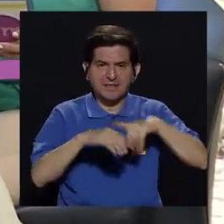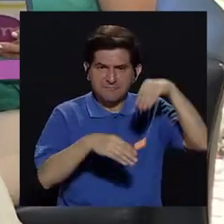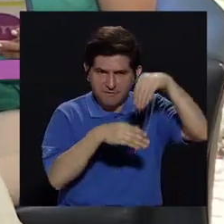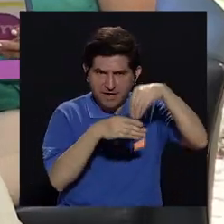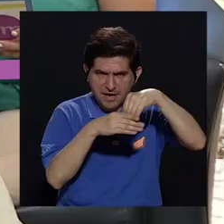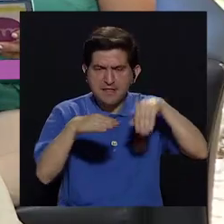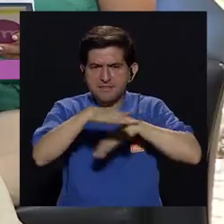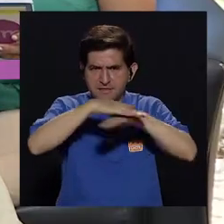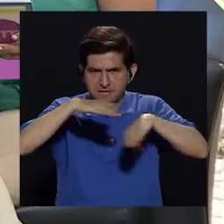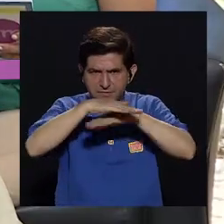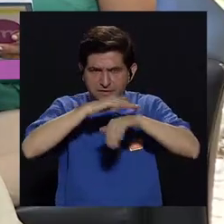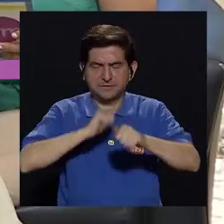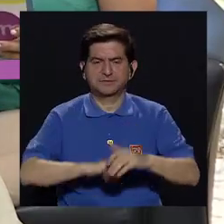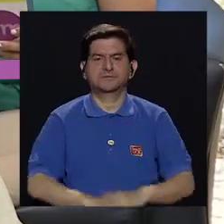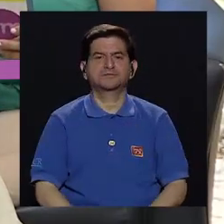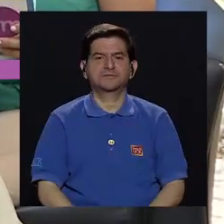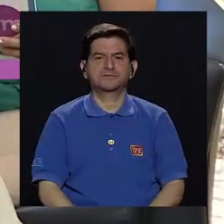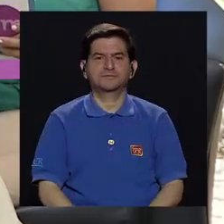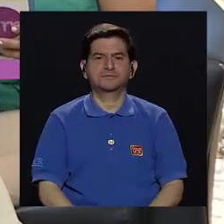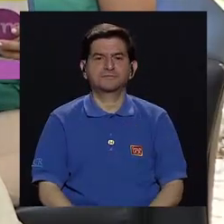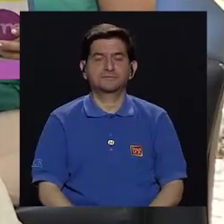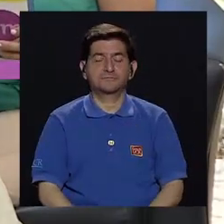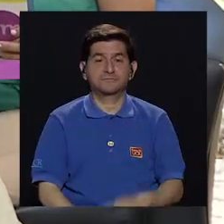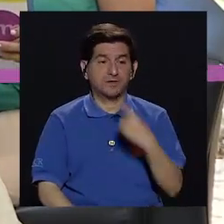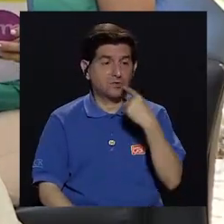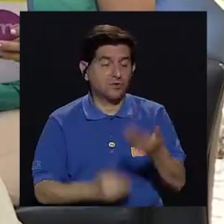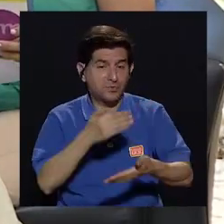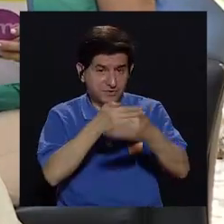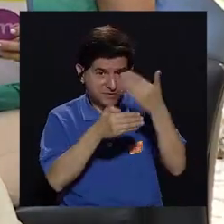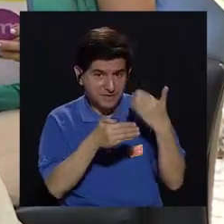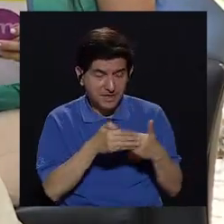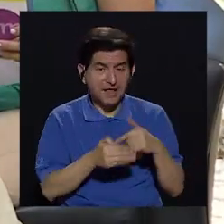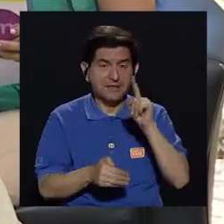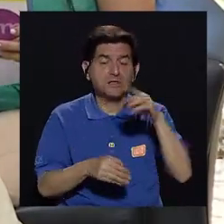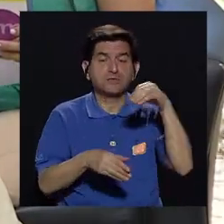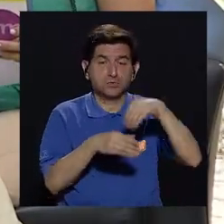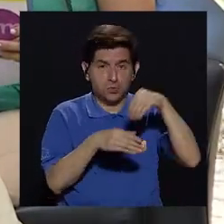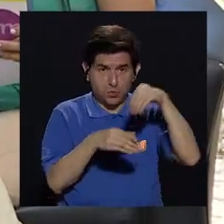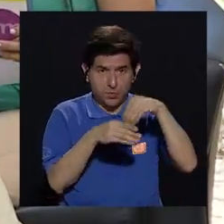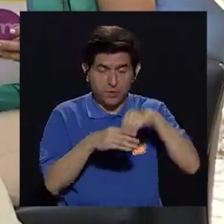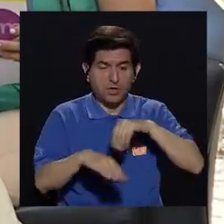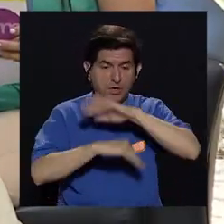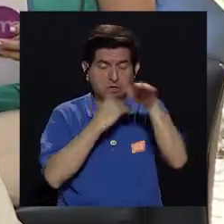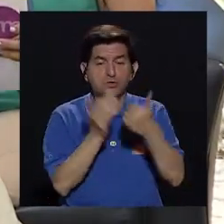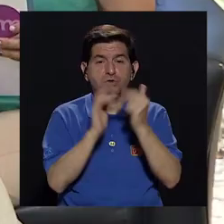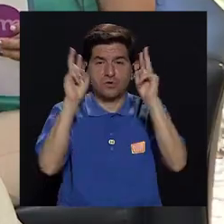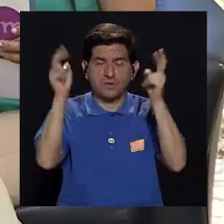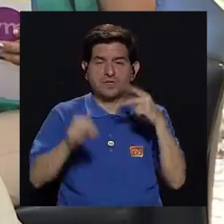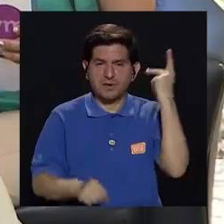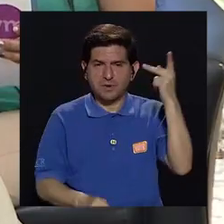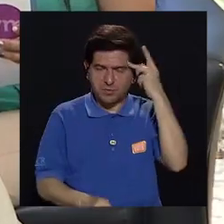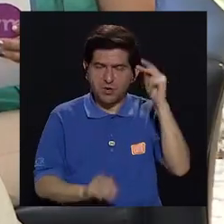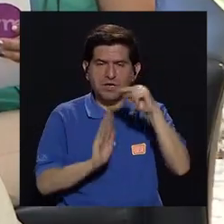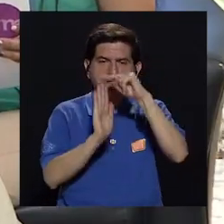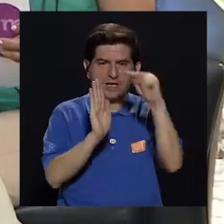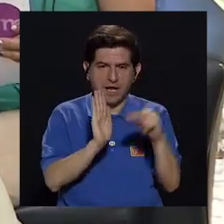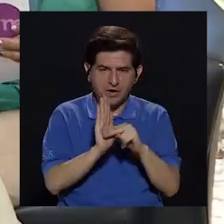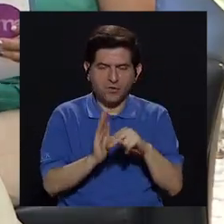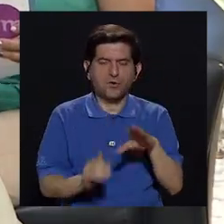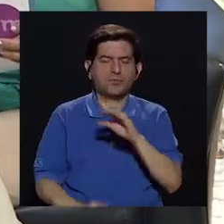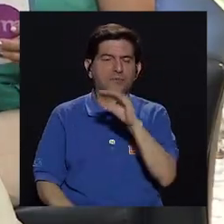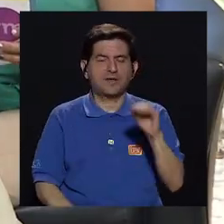varios componentes esenciales. Como lo conversábamos, uno de los componentes es todo el tema de políticas,